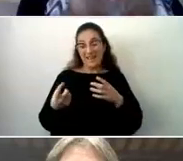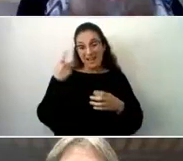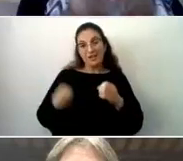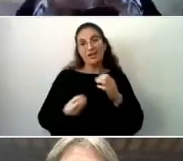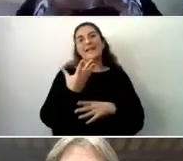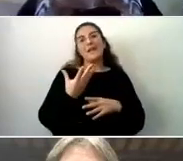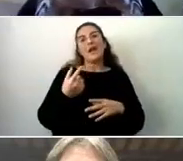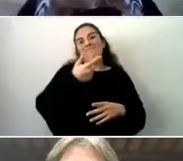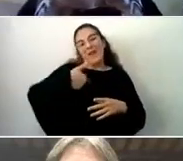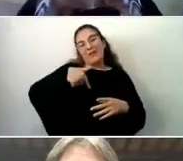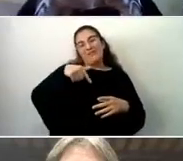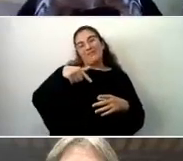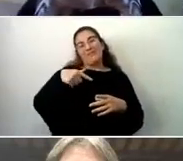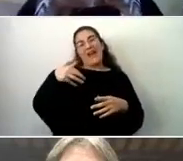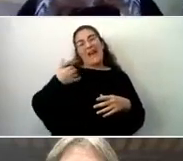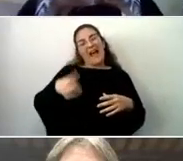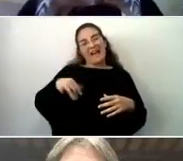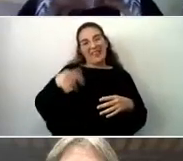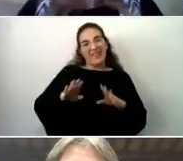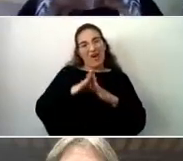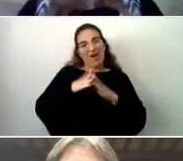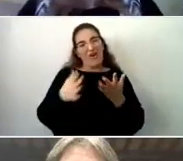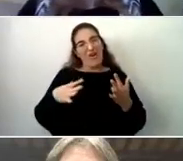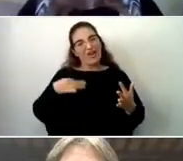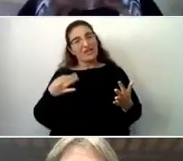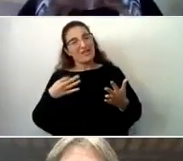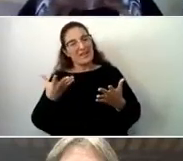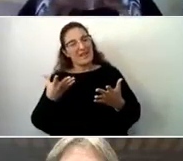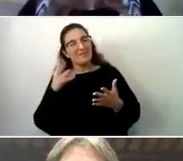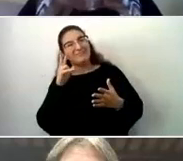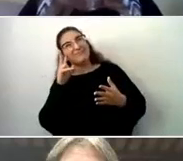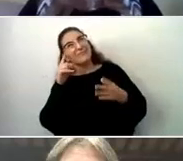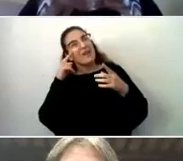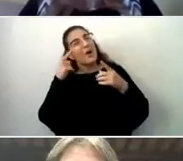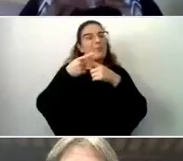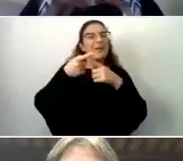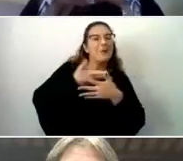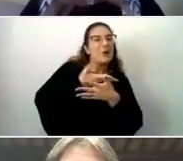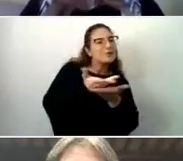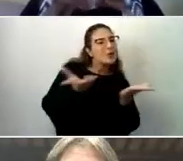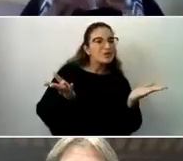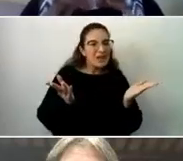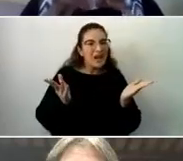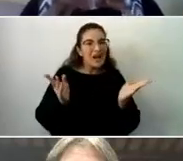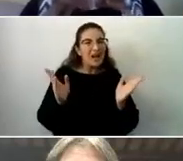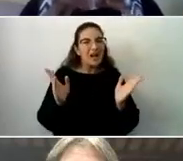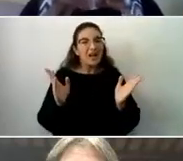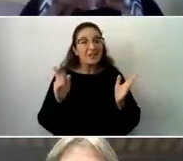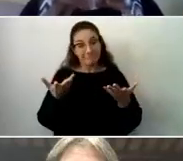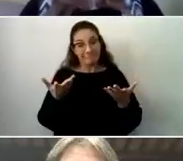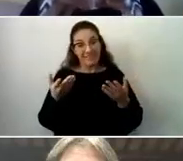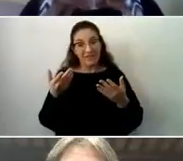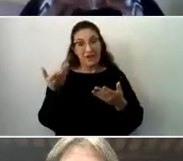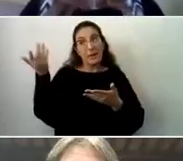con mirada transversal y con mirada social, y que fue el fundamento a través de lo que pidió la convención,